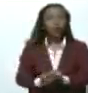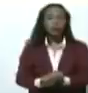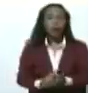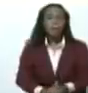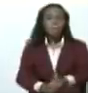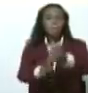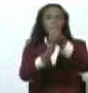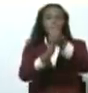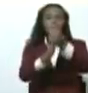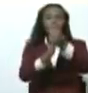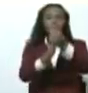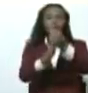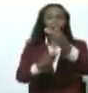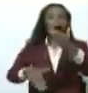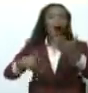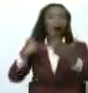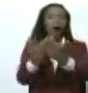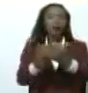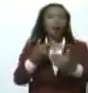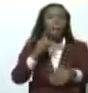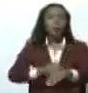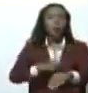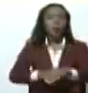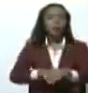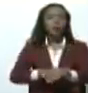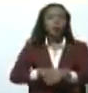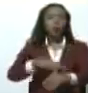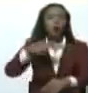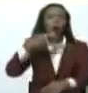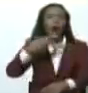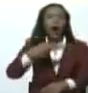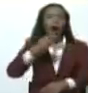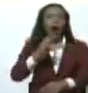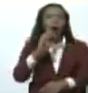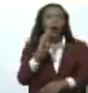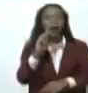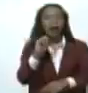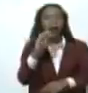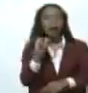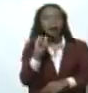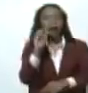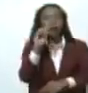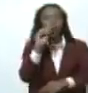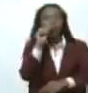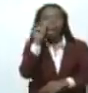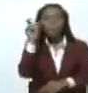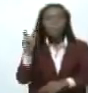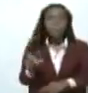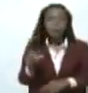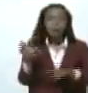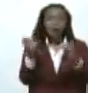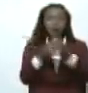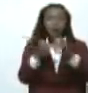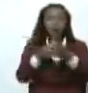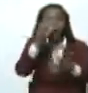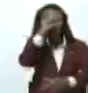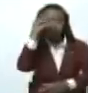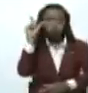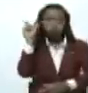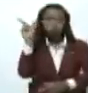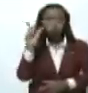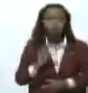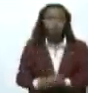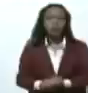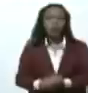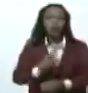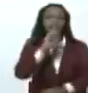Encabeza hasta el momento Ernesto Javier Luna González, del Partido Socialista Unido de Venezuela,